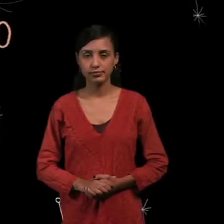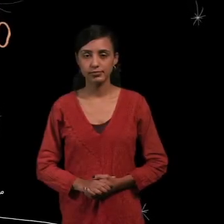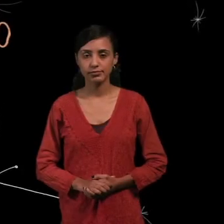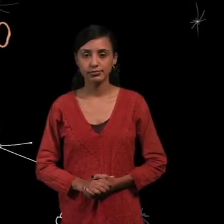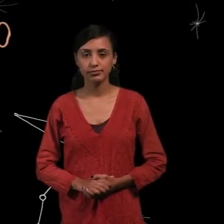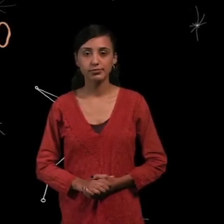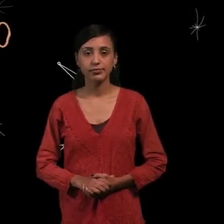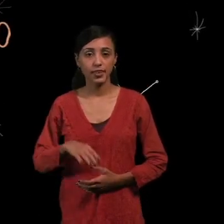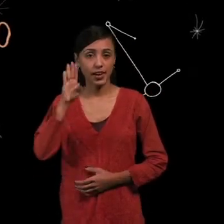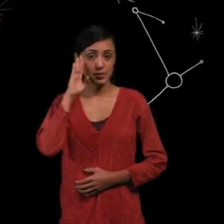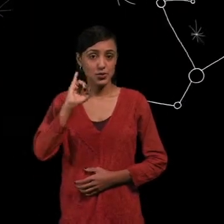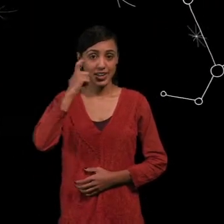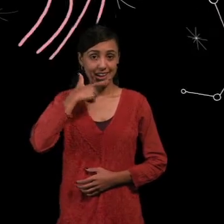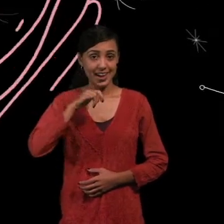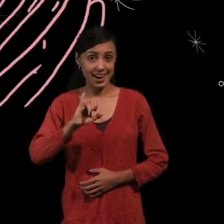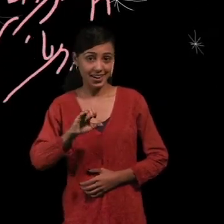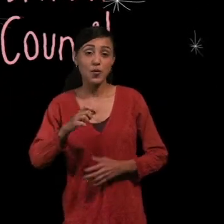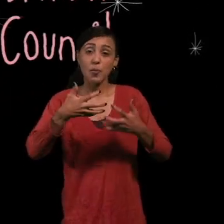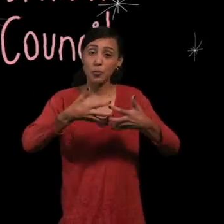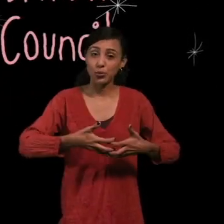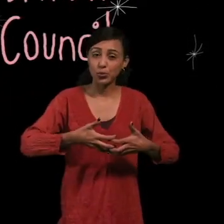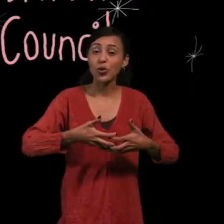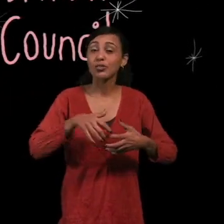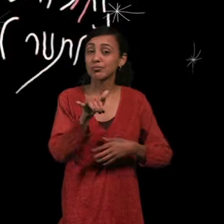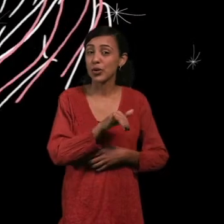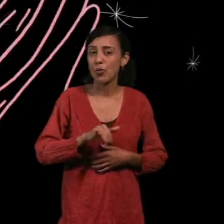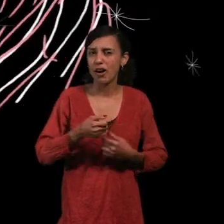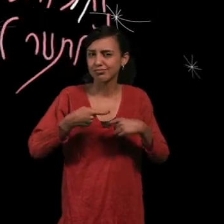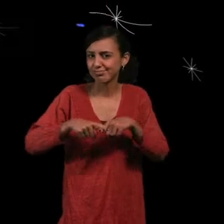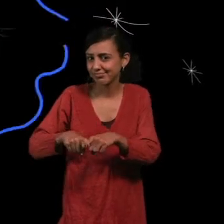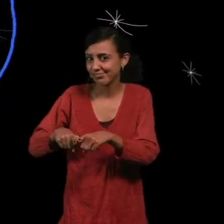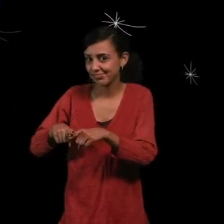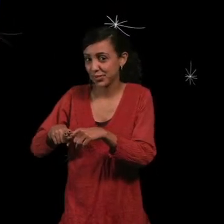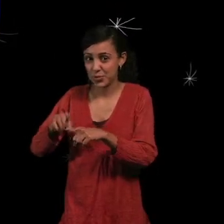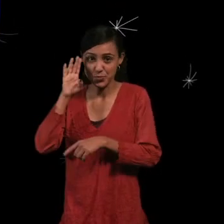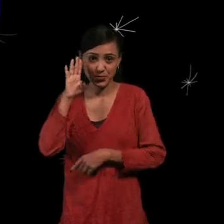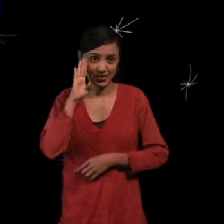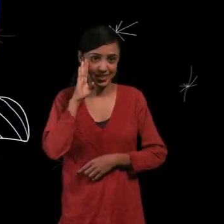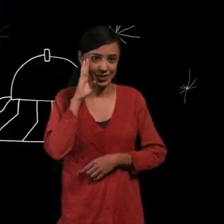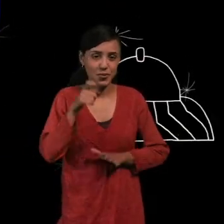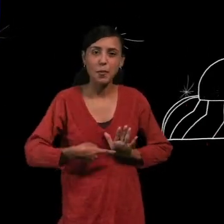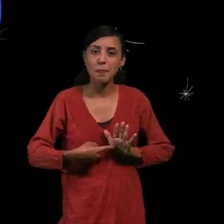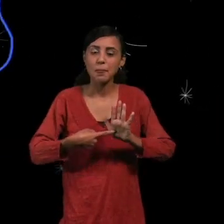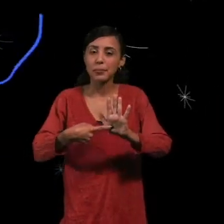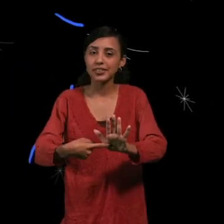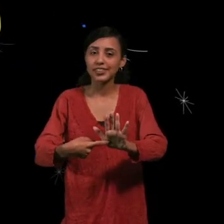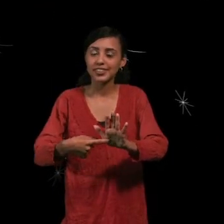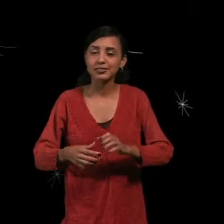Estudios de Animación Ikai y Producciones Cucurucho, con el apoyo de British Council, presentan